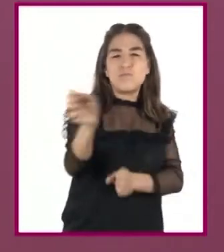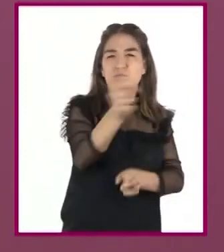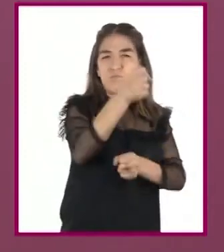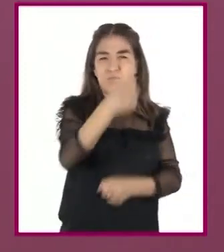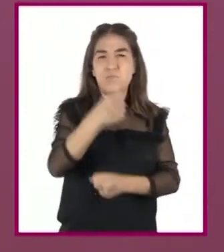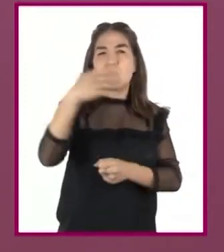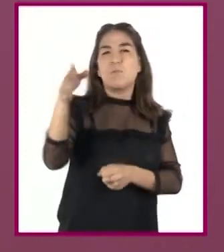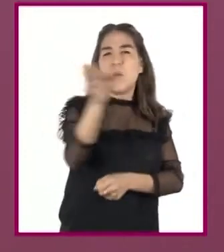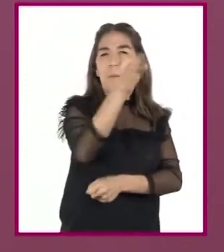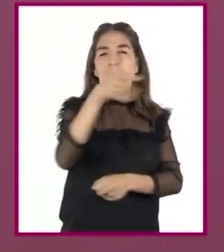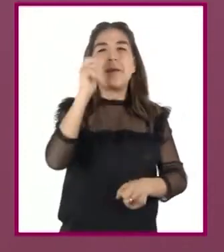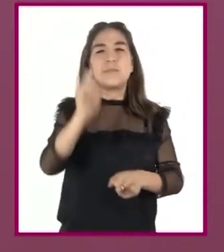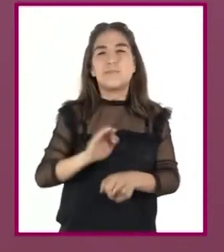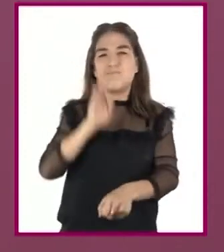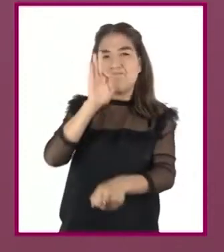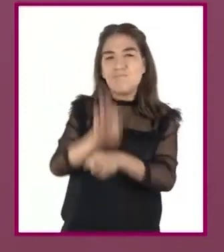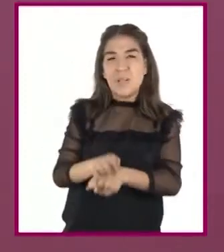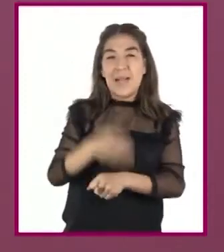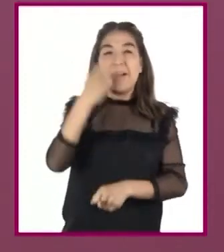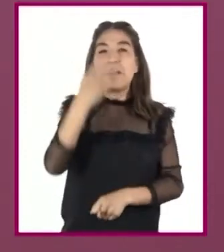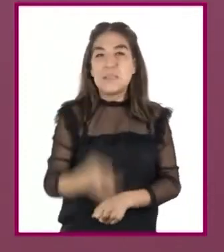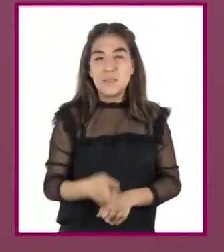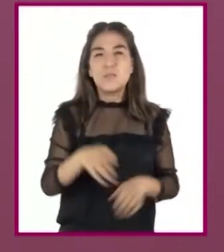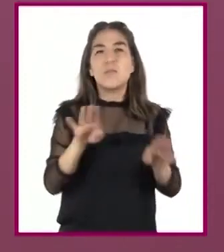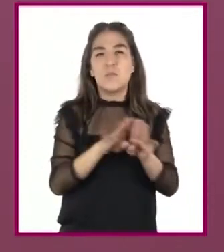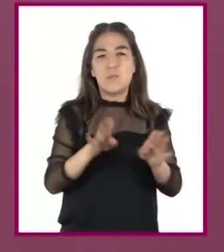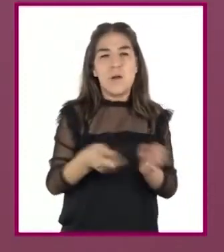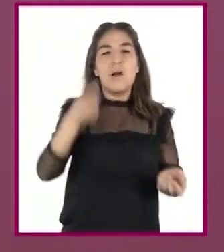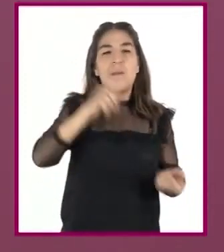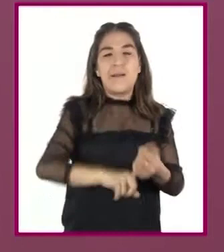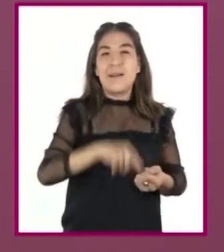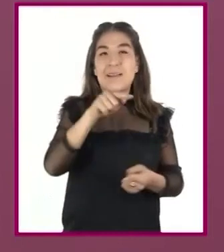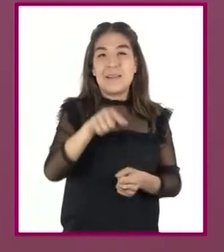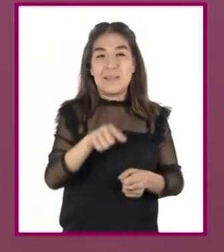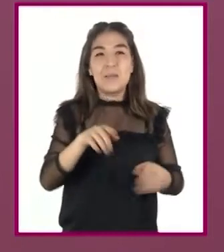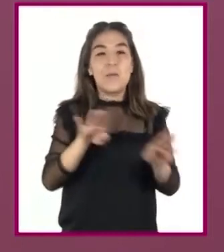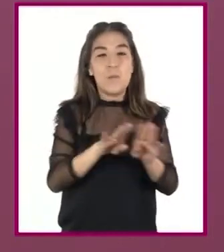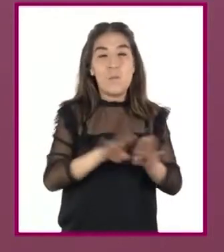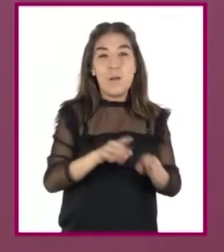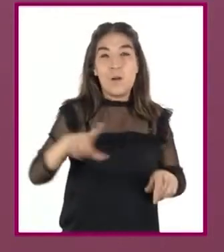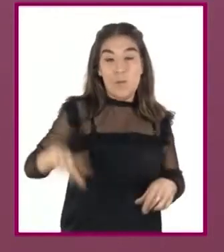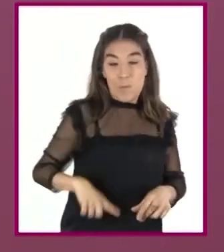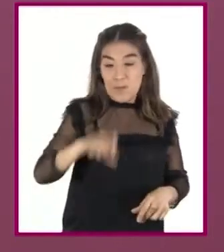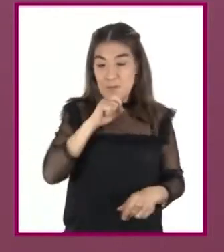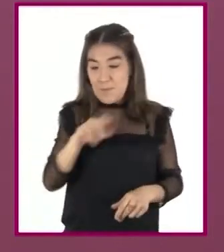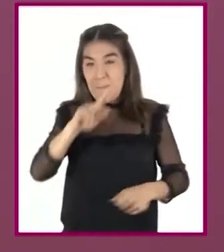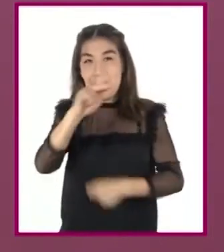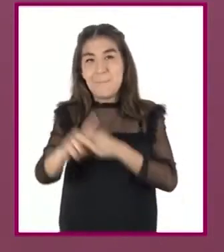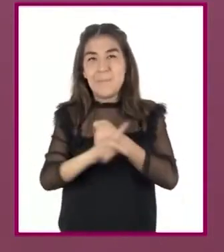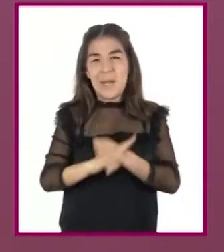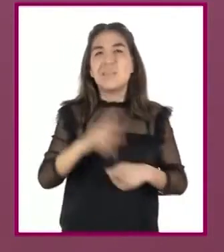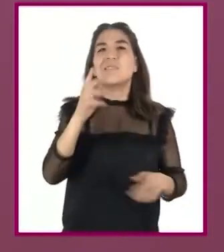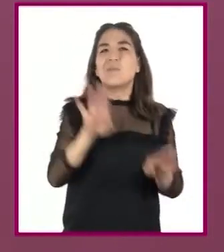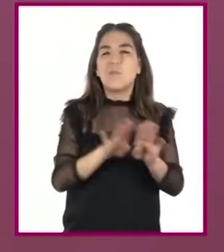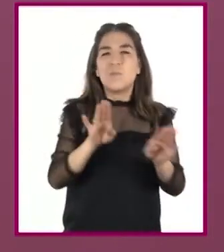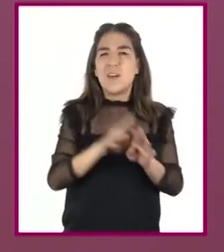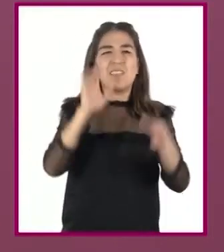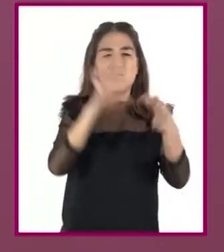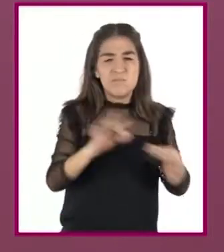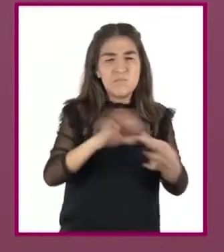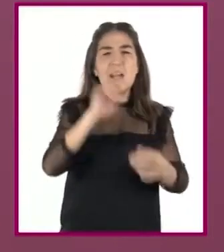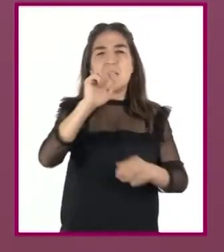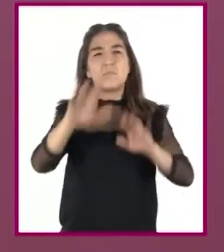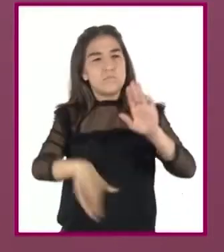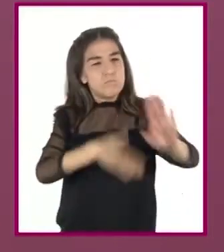derechas, que apareció en los estados-nación ya existentes. Era reclamar el monopolio